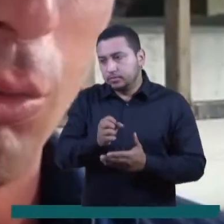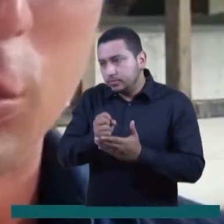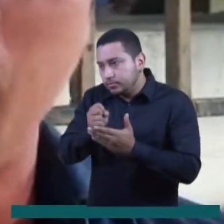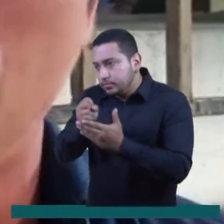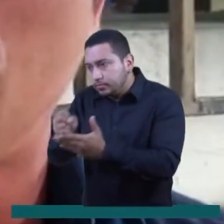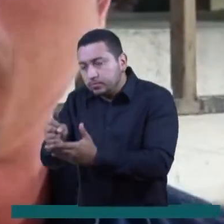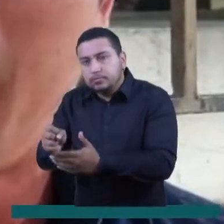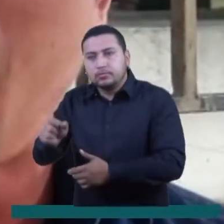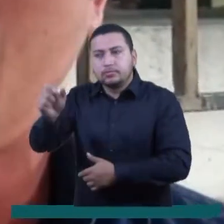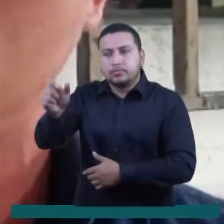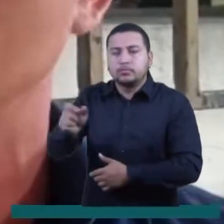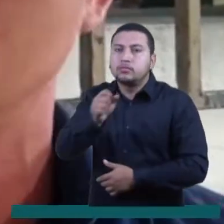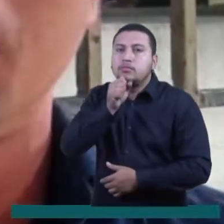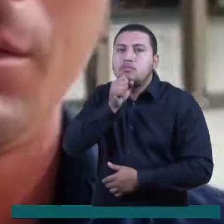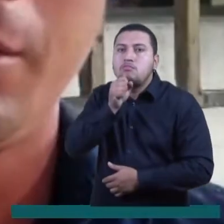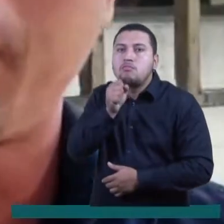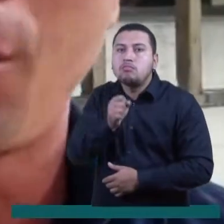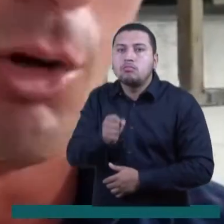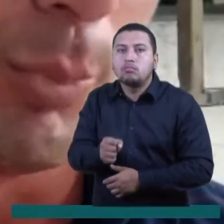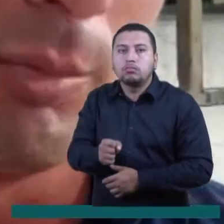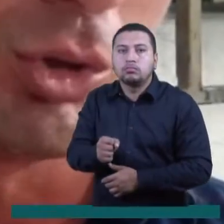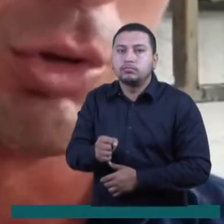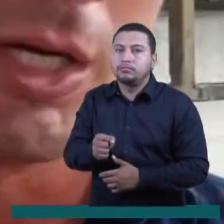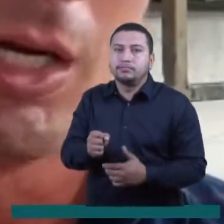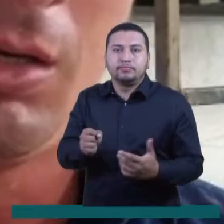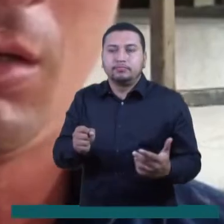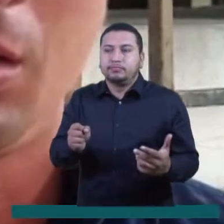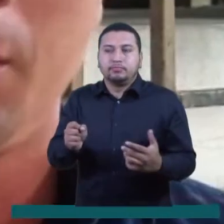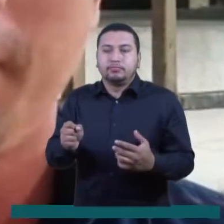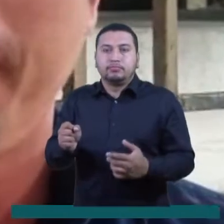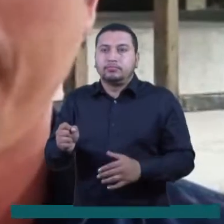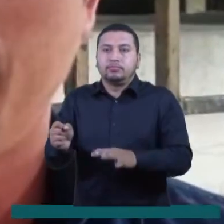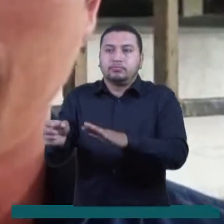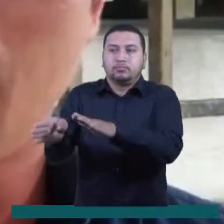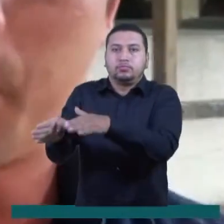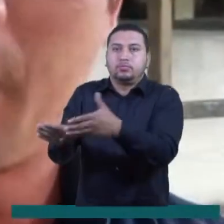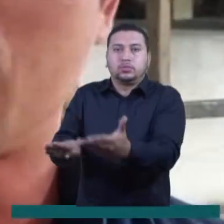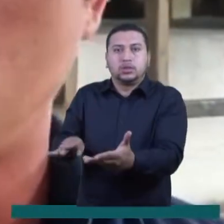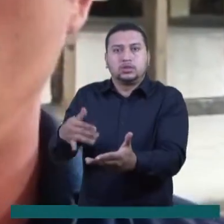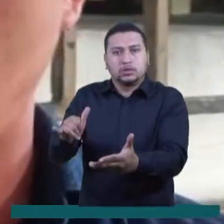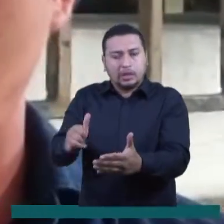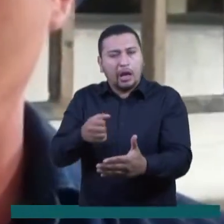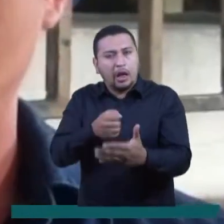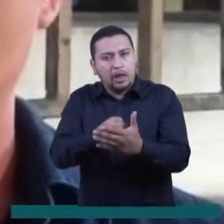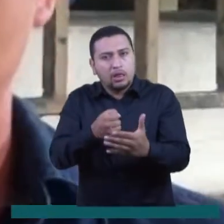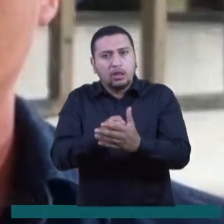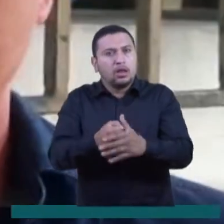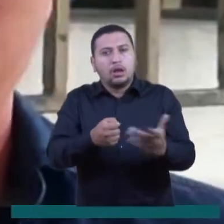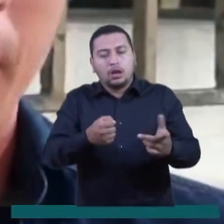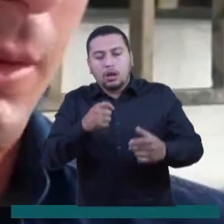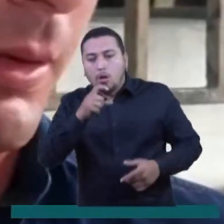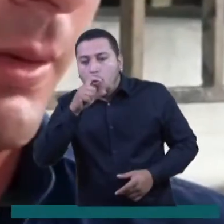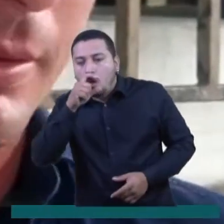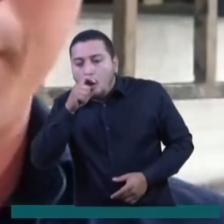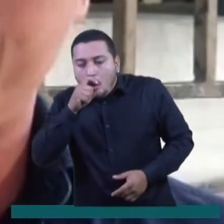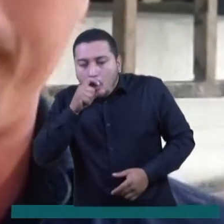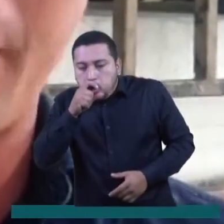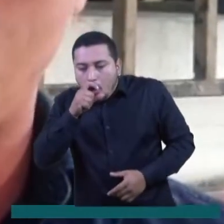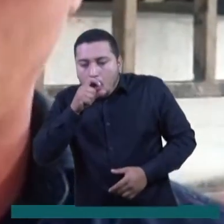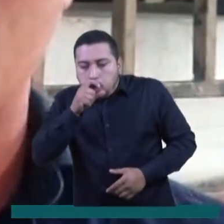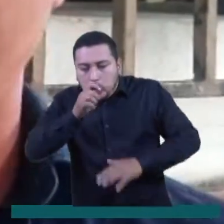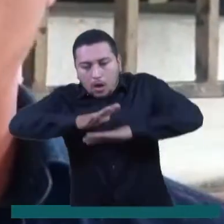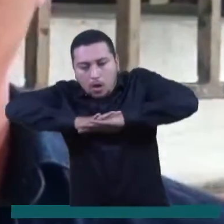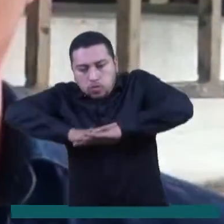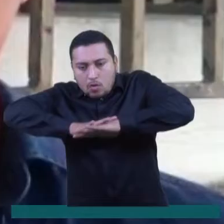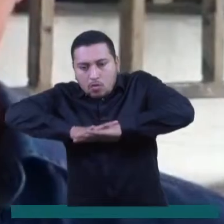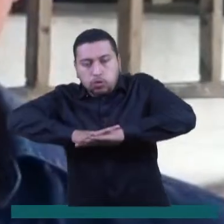auxilio a un señor de edad que no pudimos con él, respiración boca a boca,